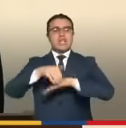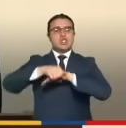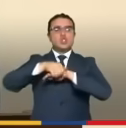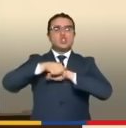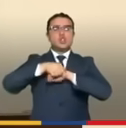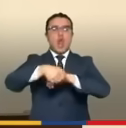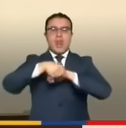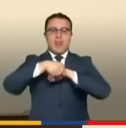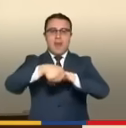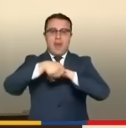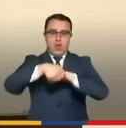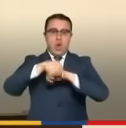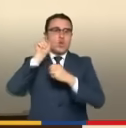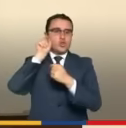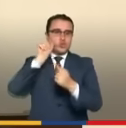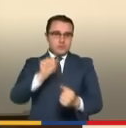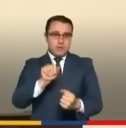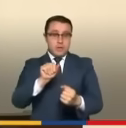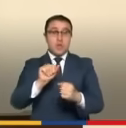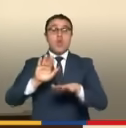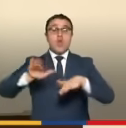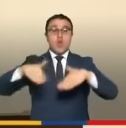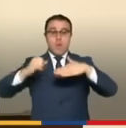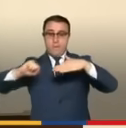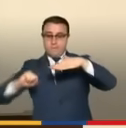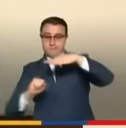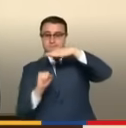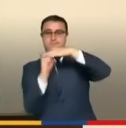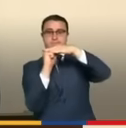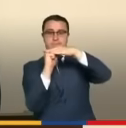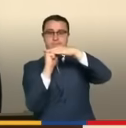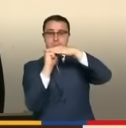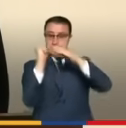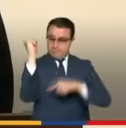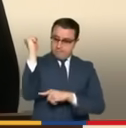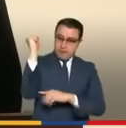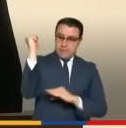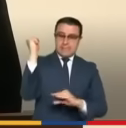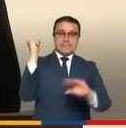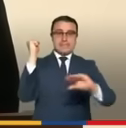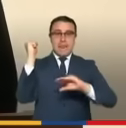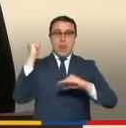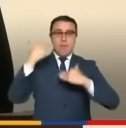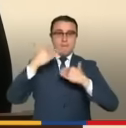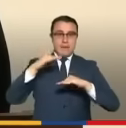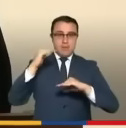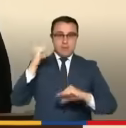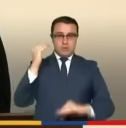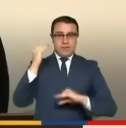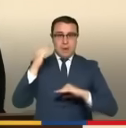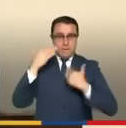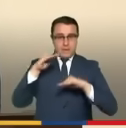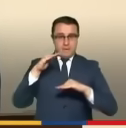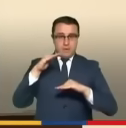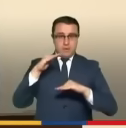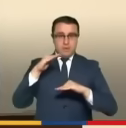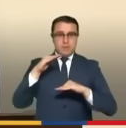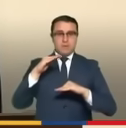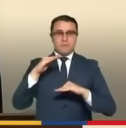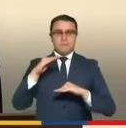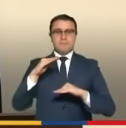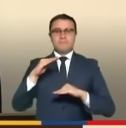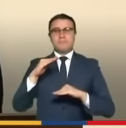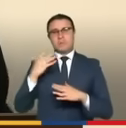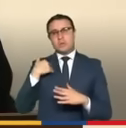en que se coloquen esos volúmenes de pilares en salarios mínimos, y espero no ser demasiado